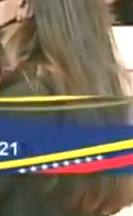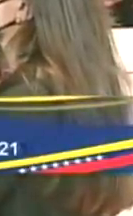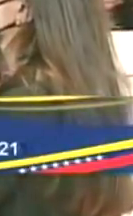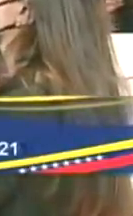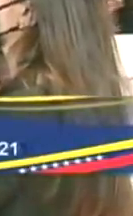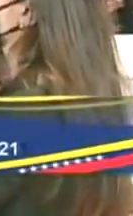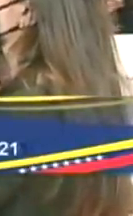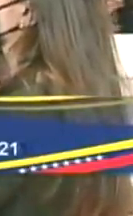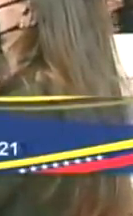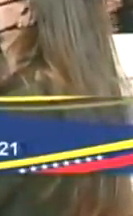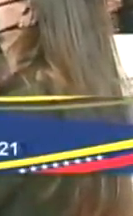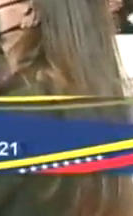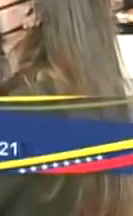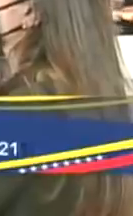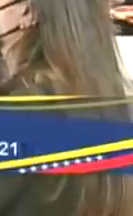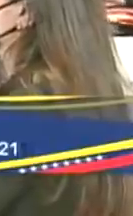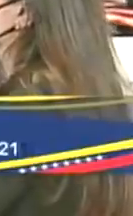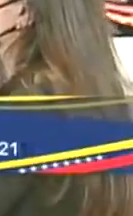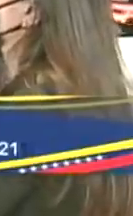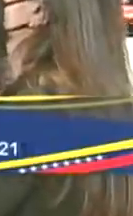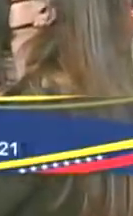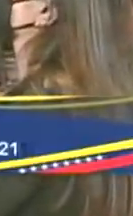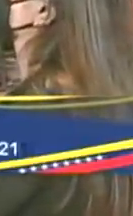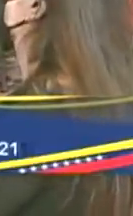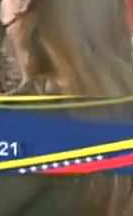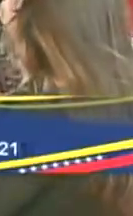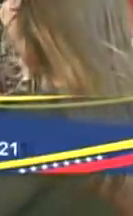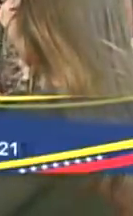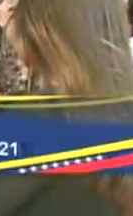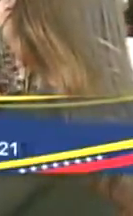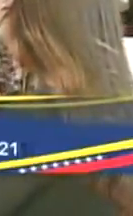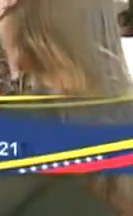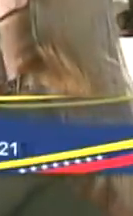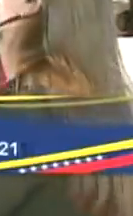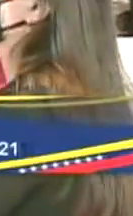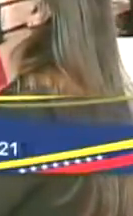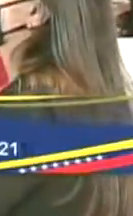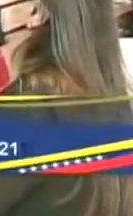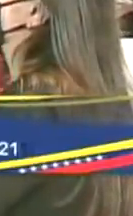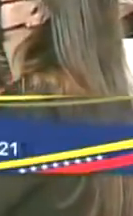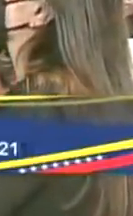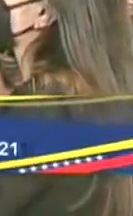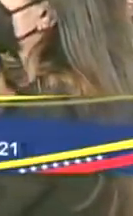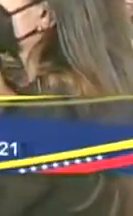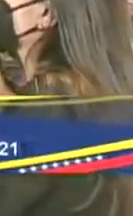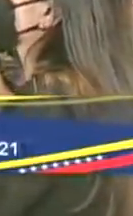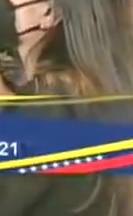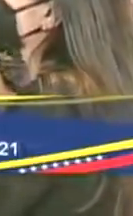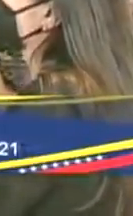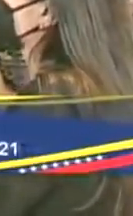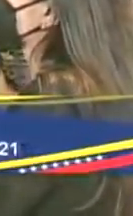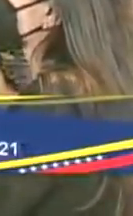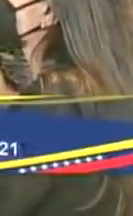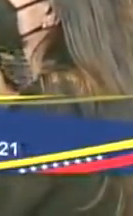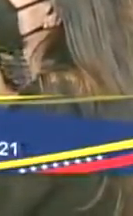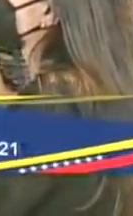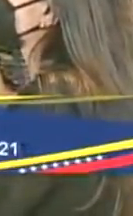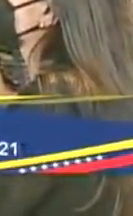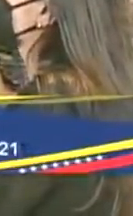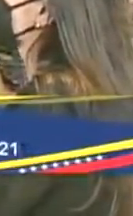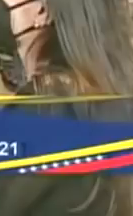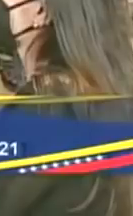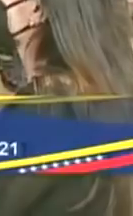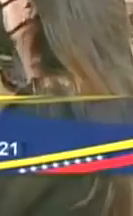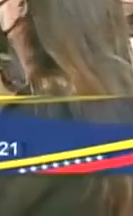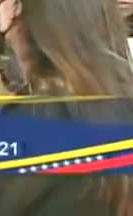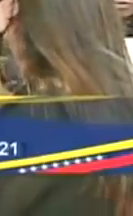Sí, 200 postulaciones entre el sector público y privado, lo ha mencionado la ministra. Entre los proyectos más importantes se encuentra el